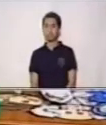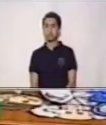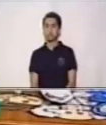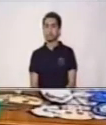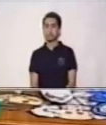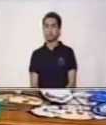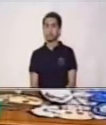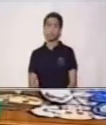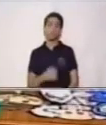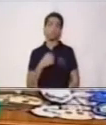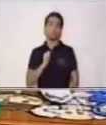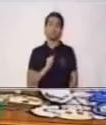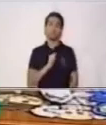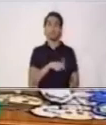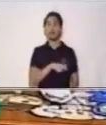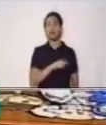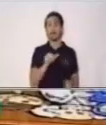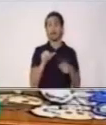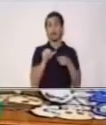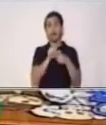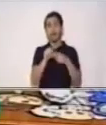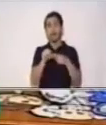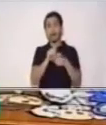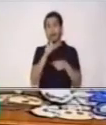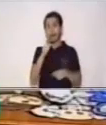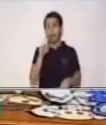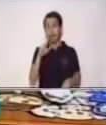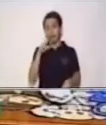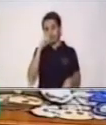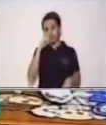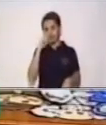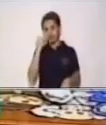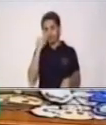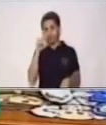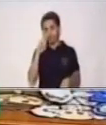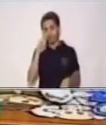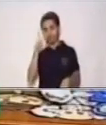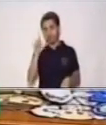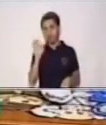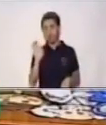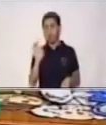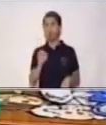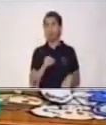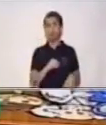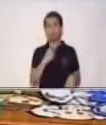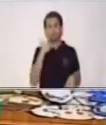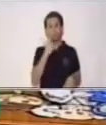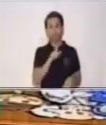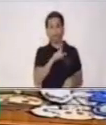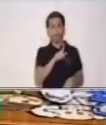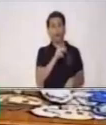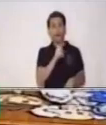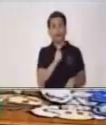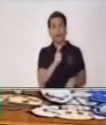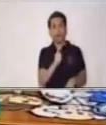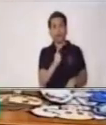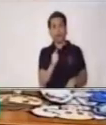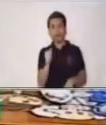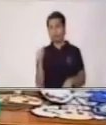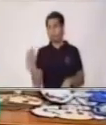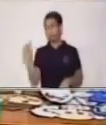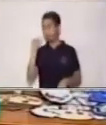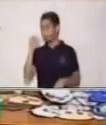pacha, recordando siempre dejar espacio entre palabras. Es muy importante que